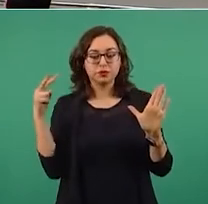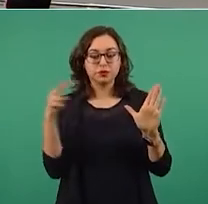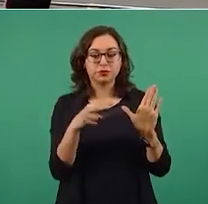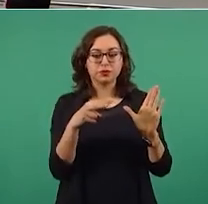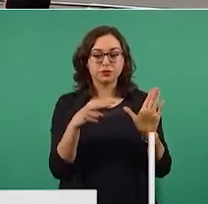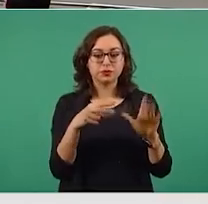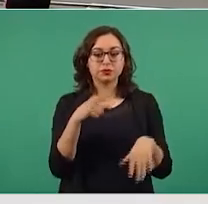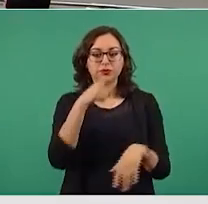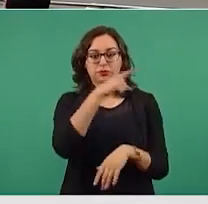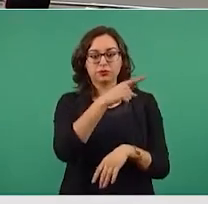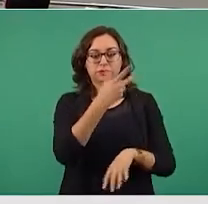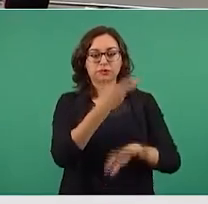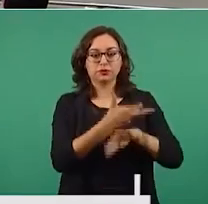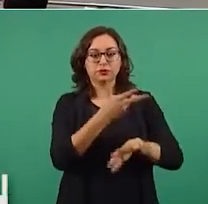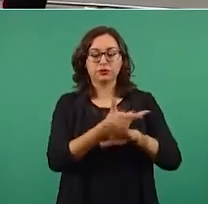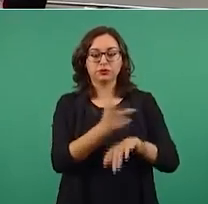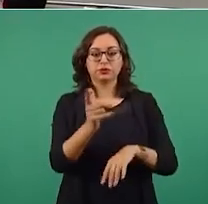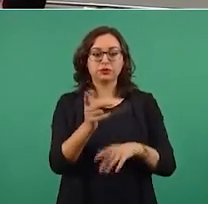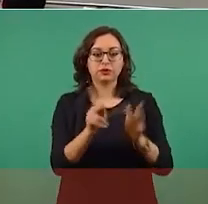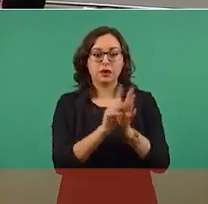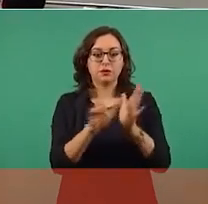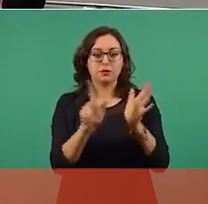Wall Street Journal,